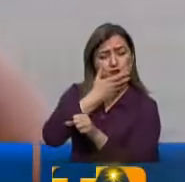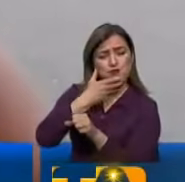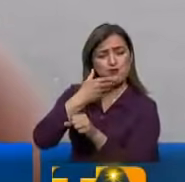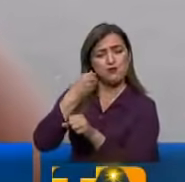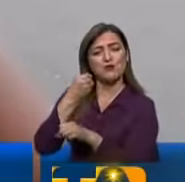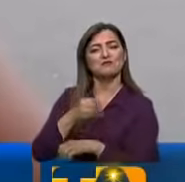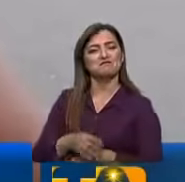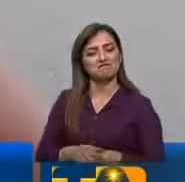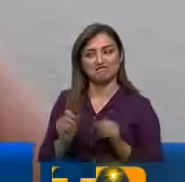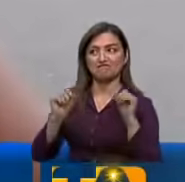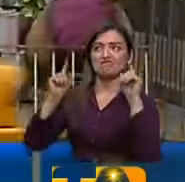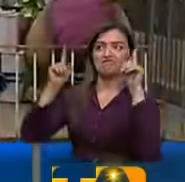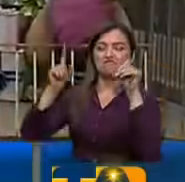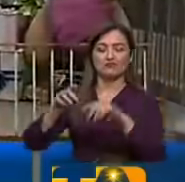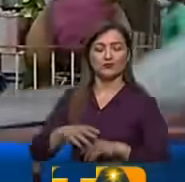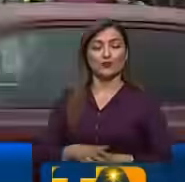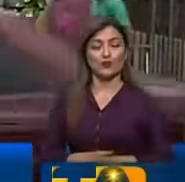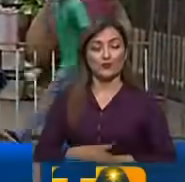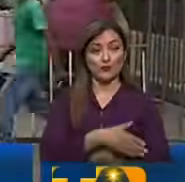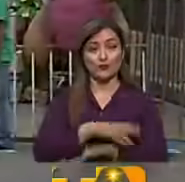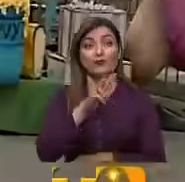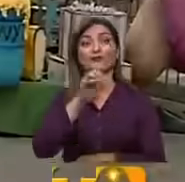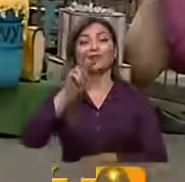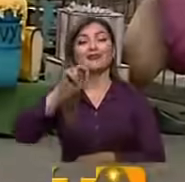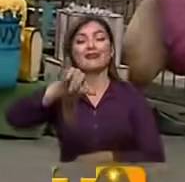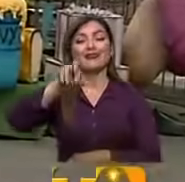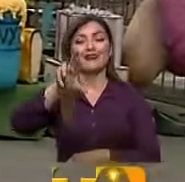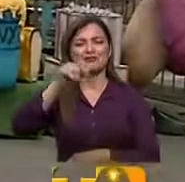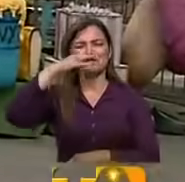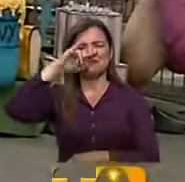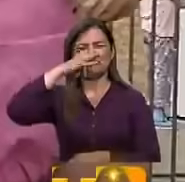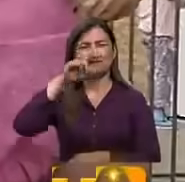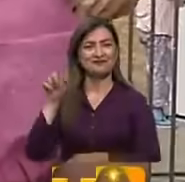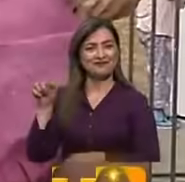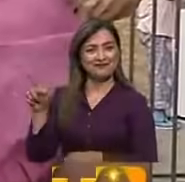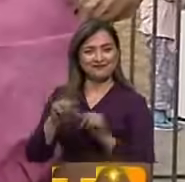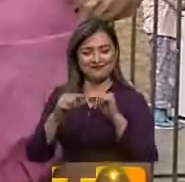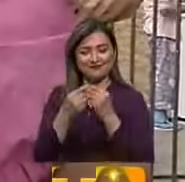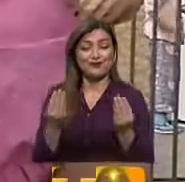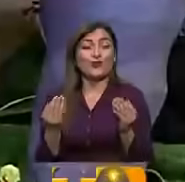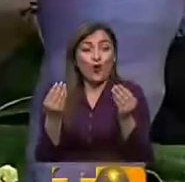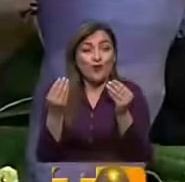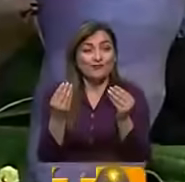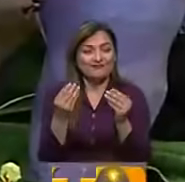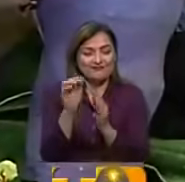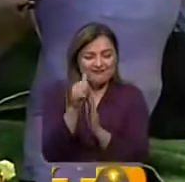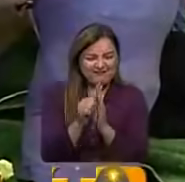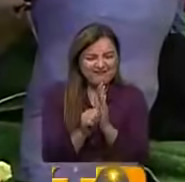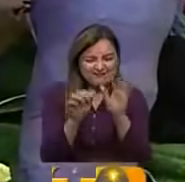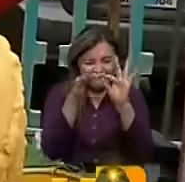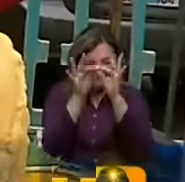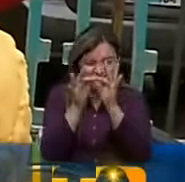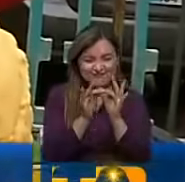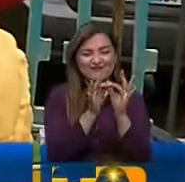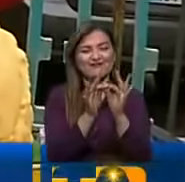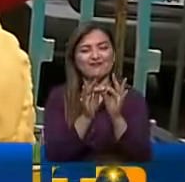que me sorprenden. En la 20 Capitán Nájera, para los más pequeños del hogar, un grupo de jóvenes crearon el Bosque Encantado